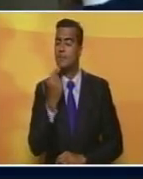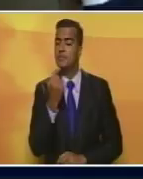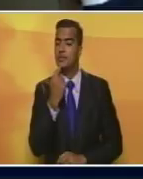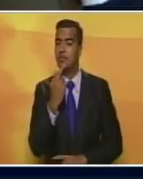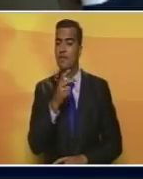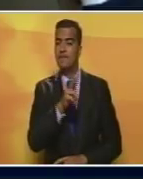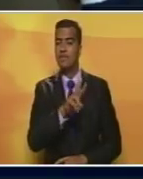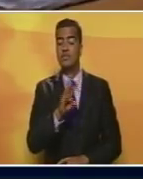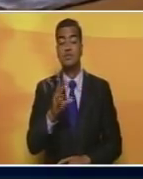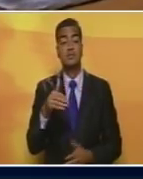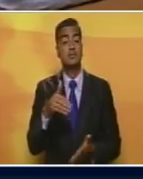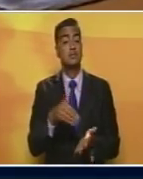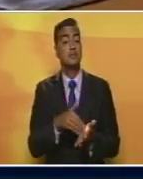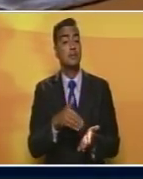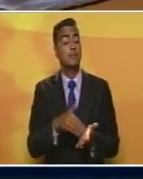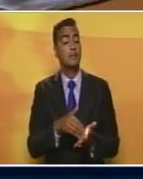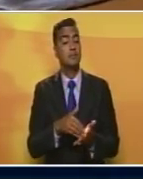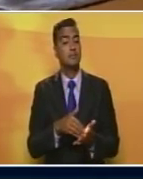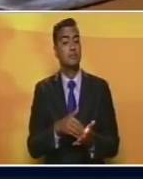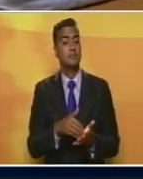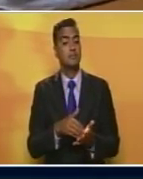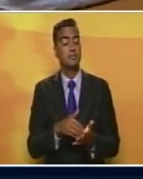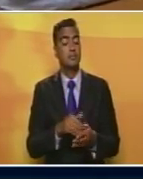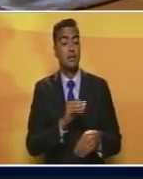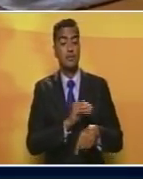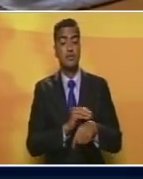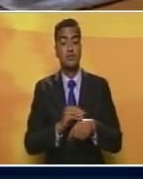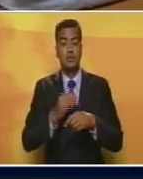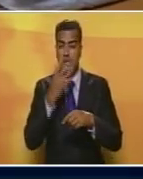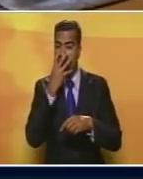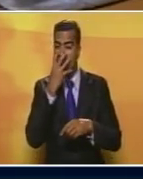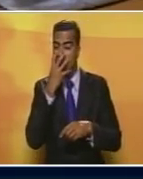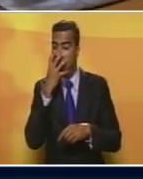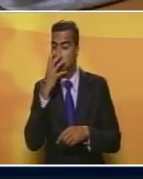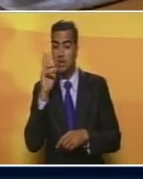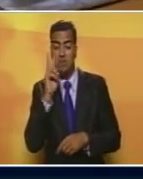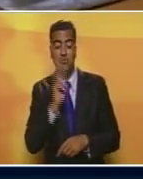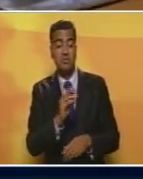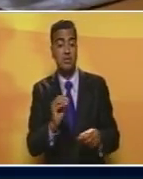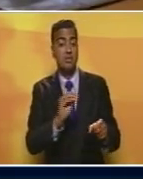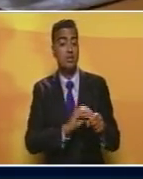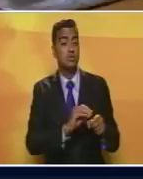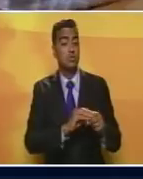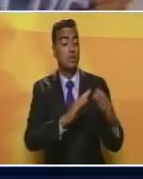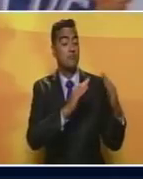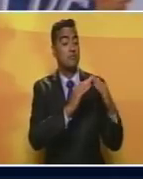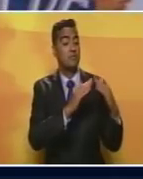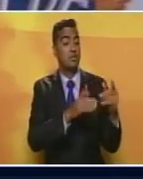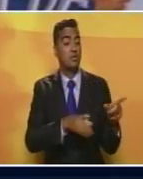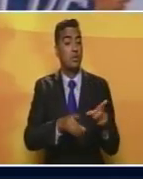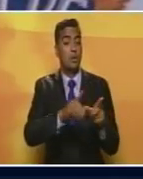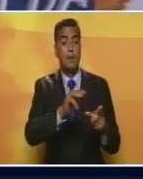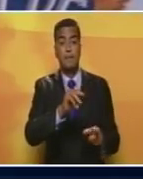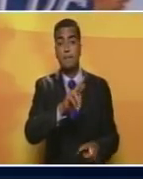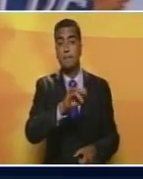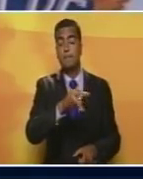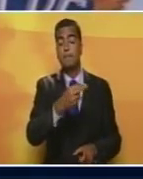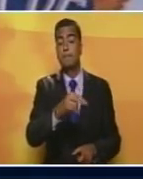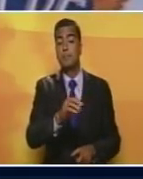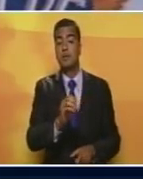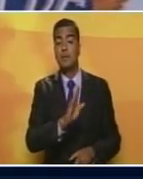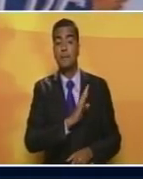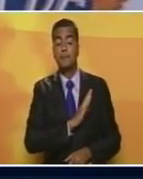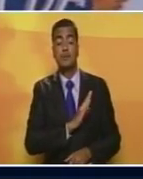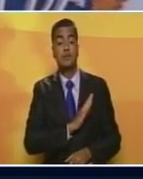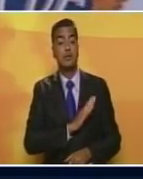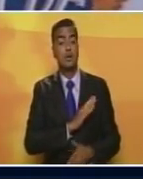fueron hurtados presuntamente del Hospital Luis Ortega de Porlamar para ser comercializados posteriormente en clínicas privadas.